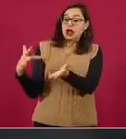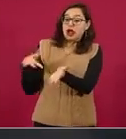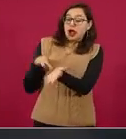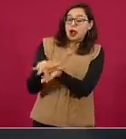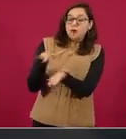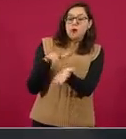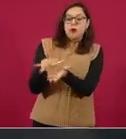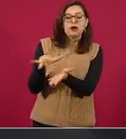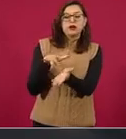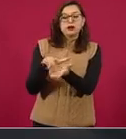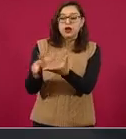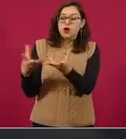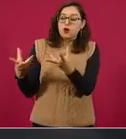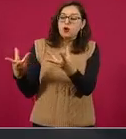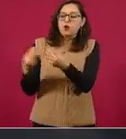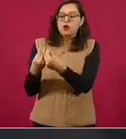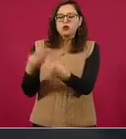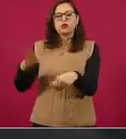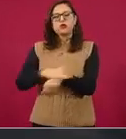ideología,